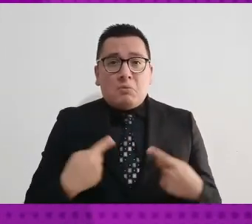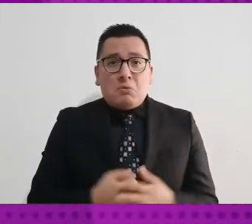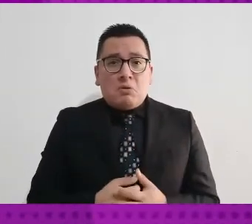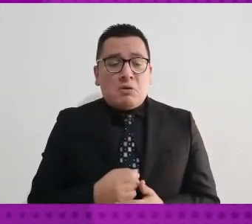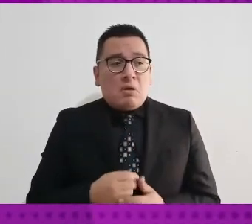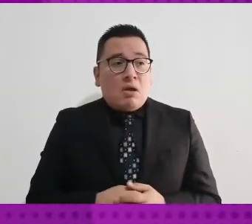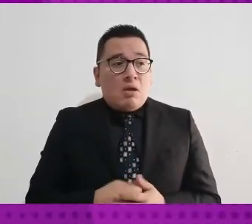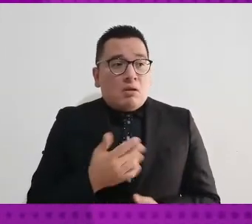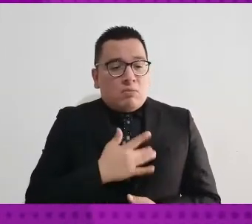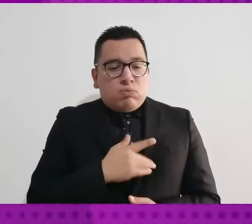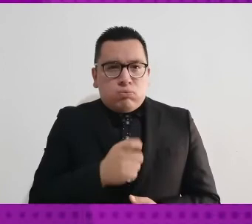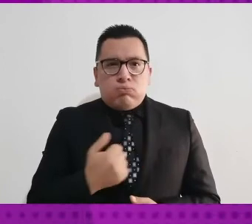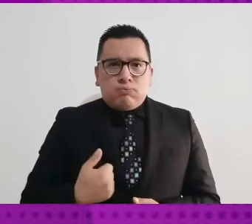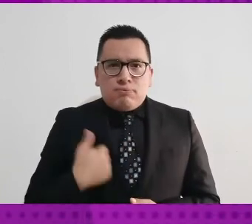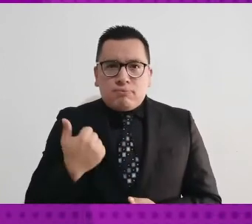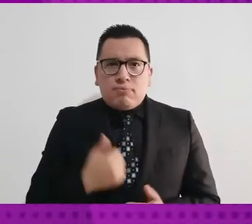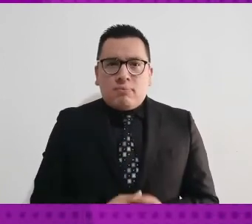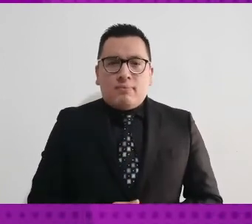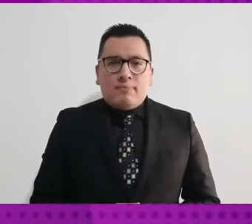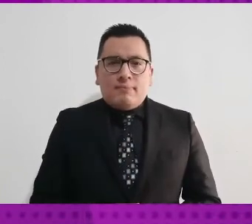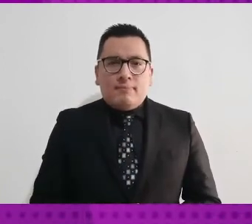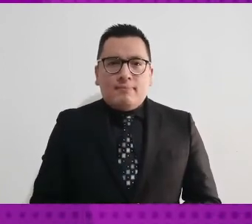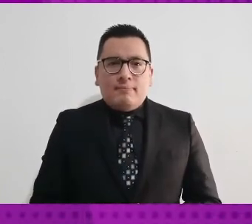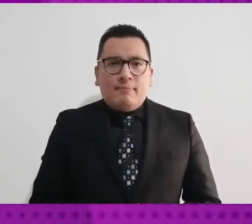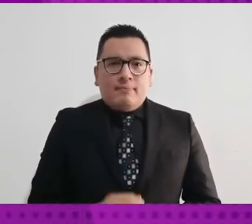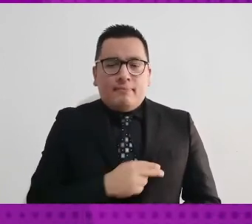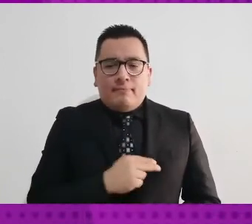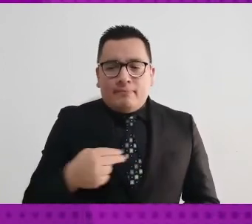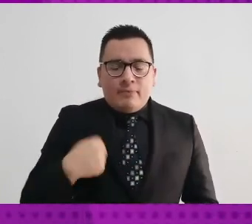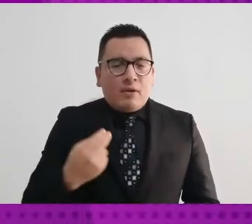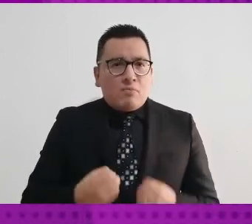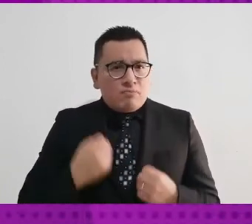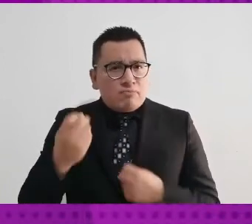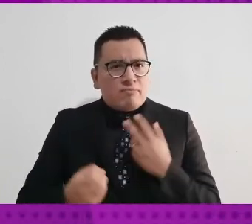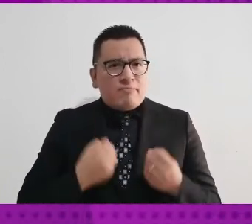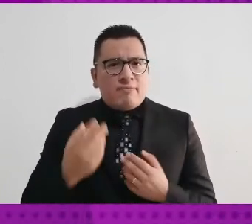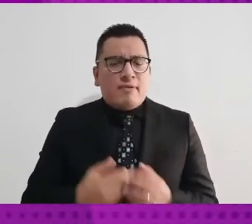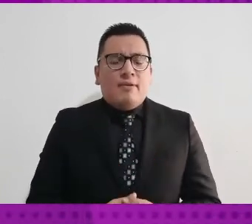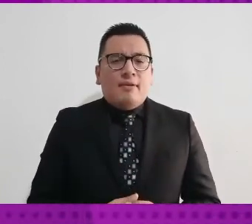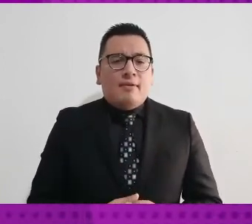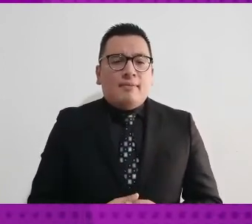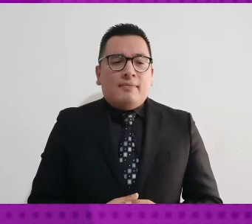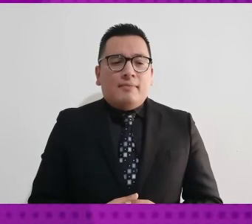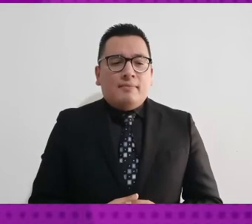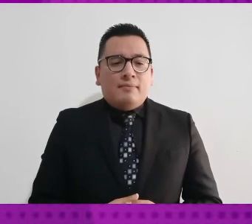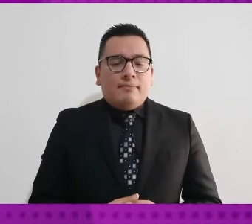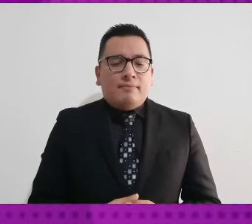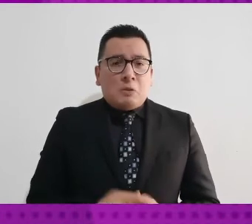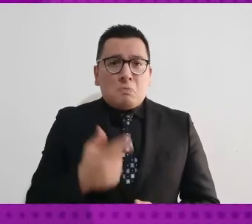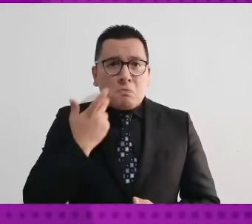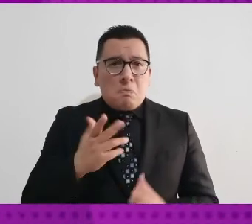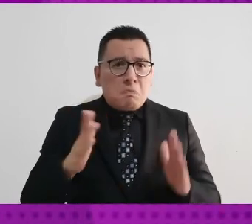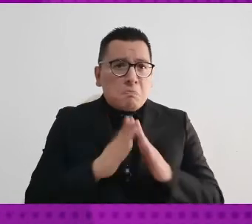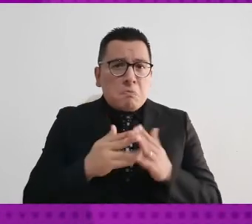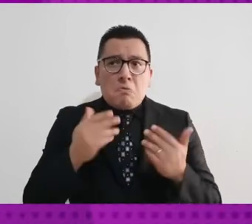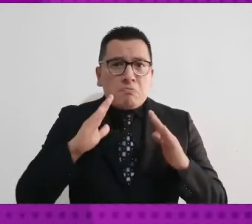no dejemos de apropiarnos de ese espacio público que son las elecciones, no dejemos de expresarnos en ellas. A quienes se interesen en